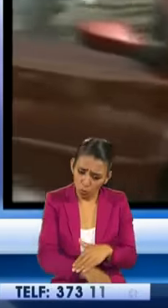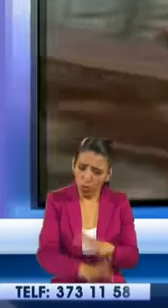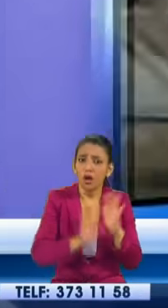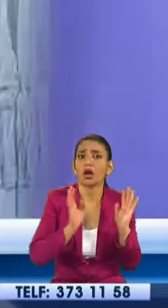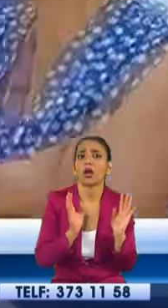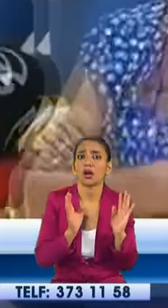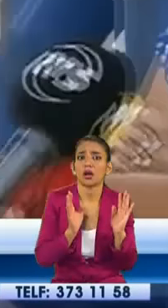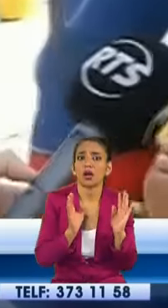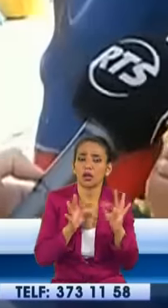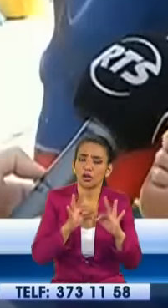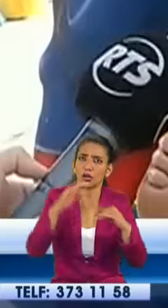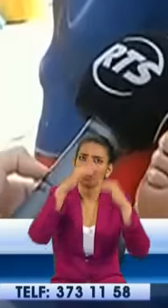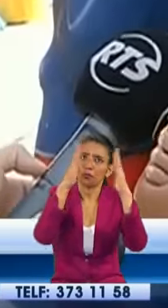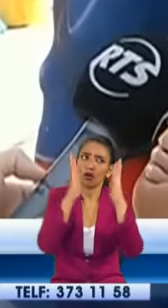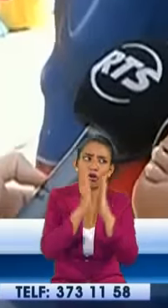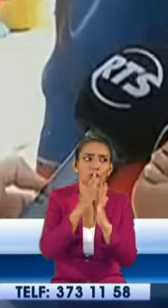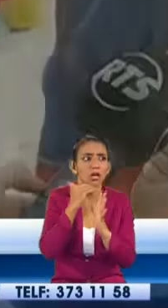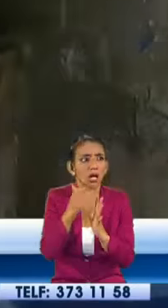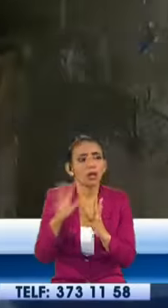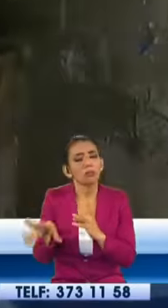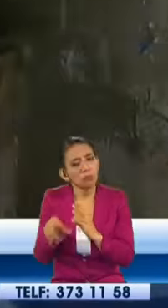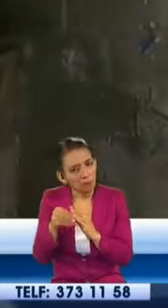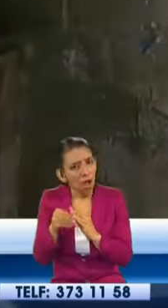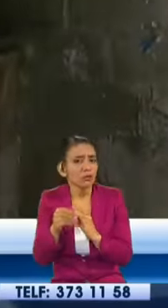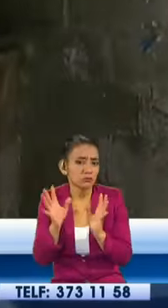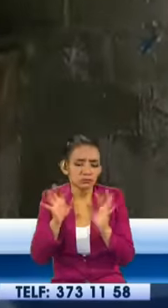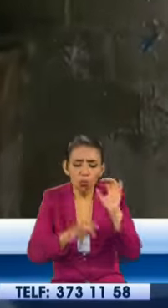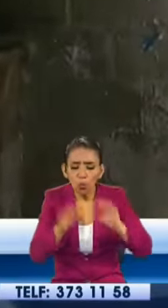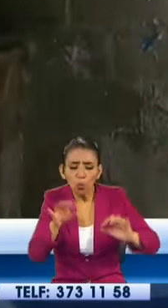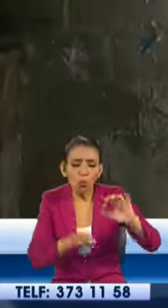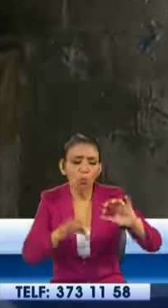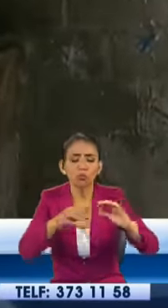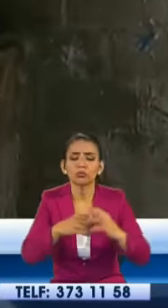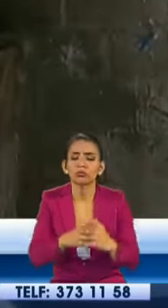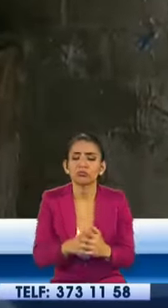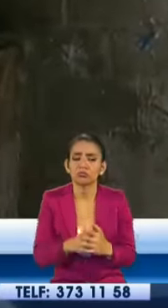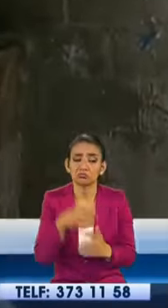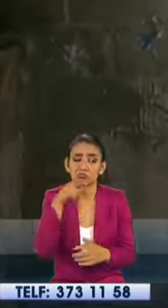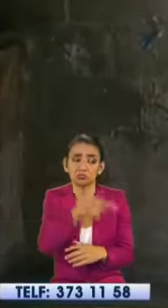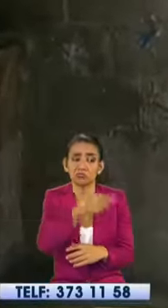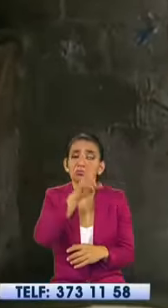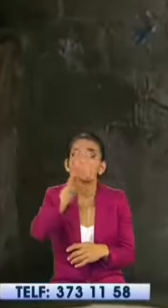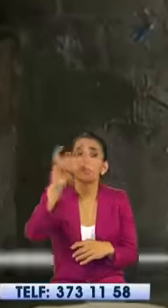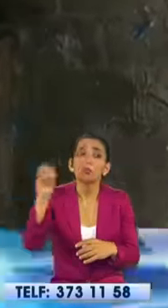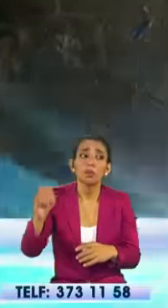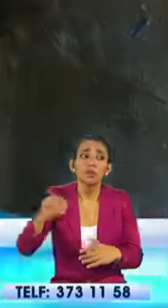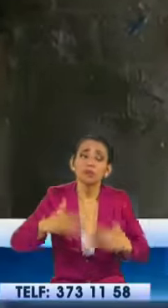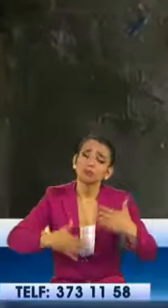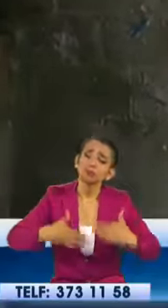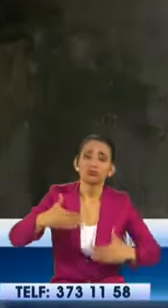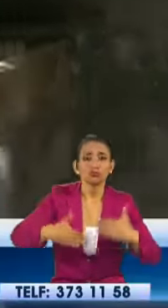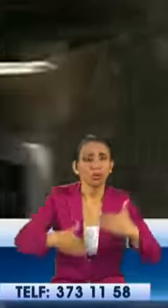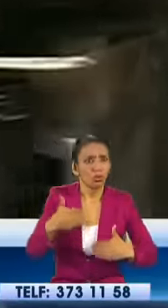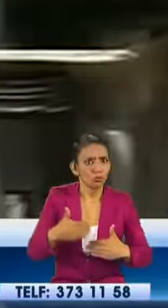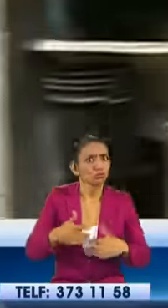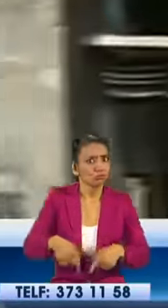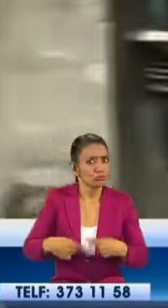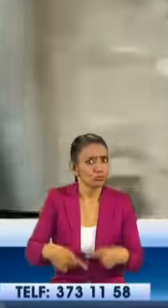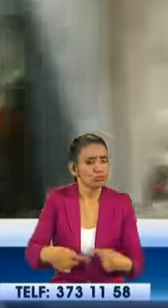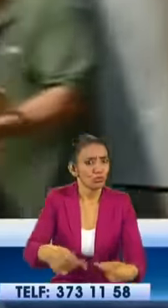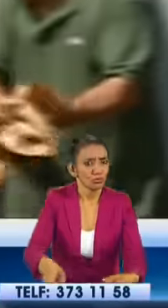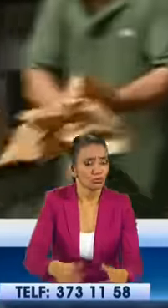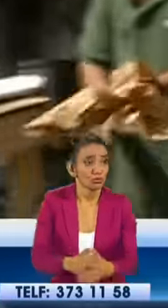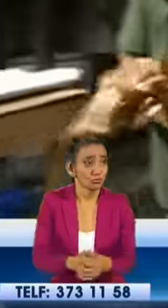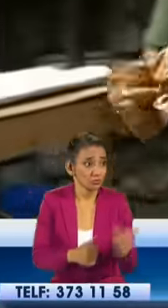hago molde y vuelta hago otro poco de muñecos. En el taller Fernández se fabrica un promedio de 20 muñecos diarios. Y según lo que nos cuenta el propio